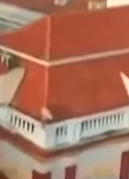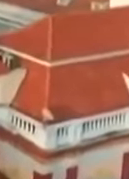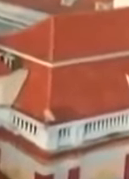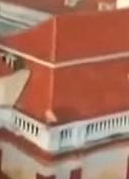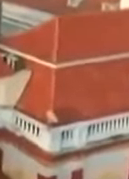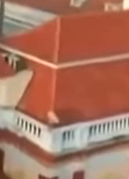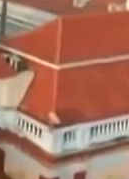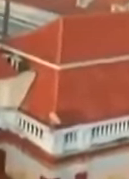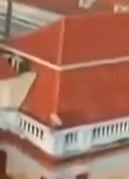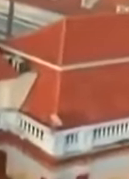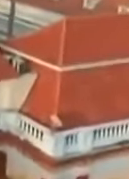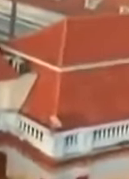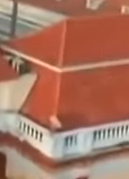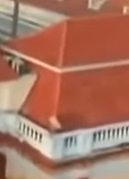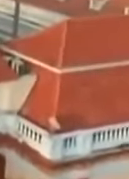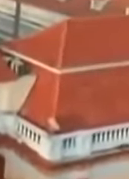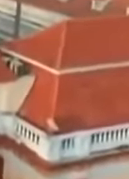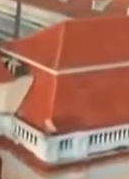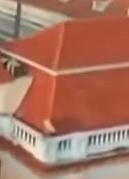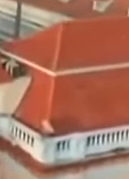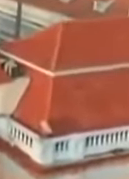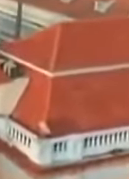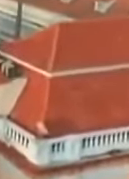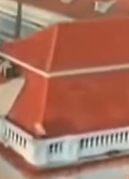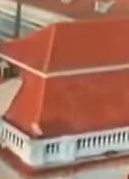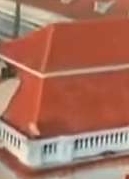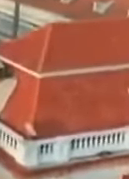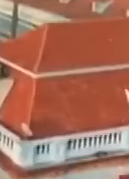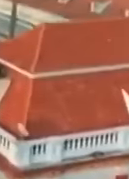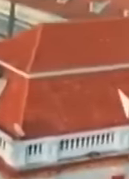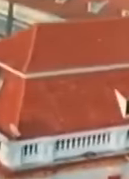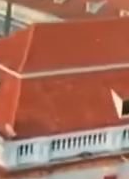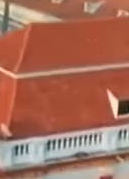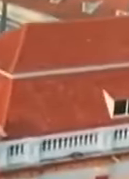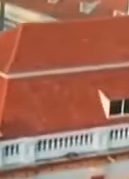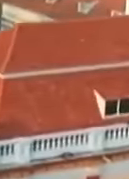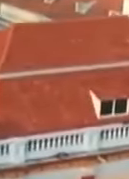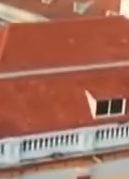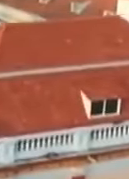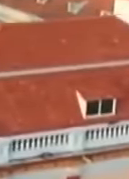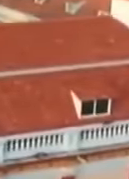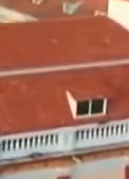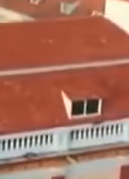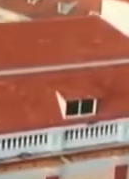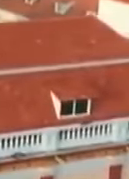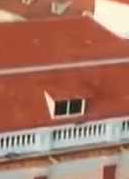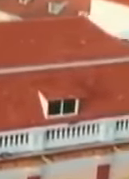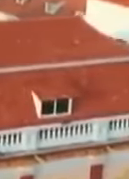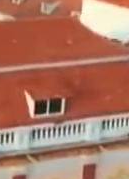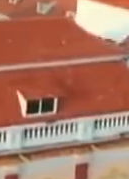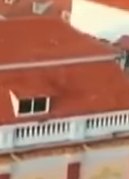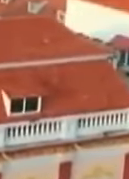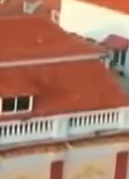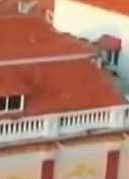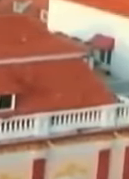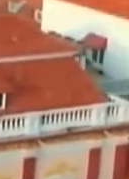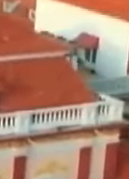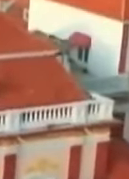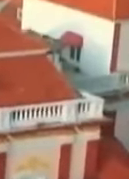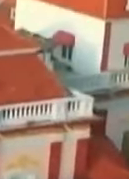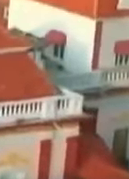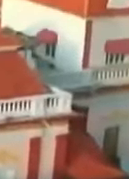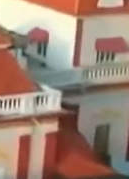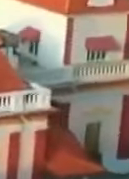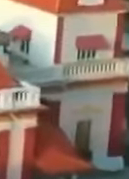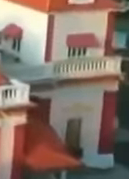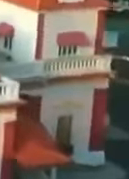sobre la Guayana Esequiba y la realización el próximo 3 de diciembre del referendo consultivo en defensa de este territorio.